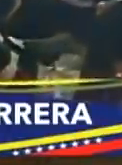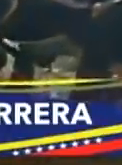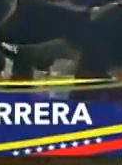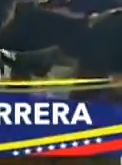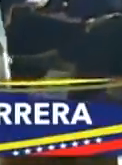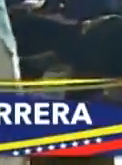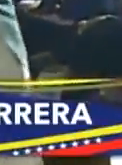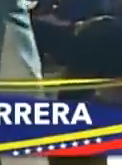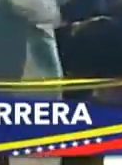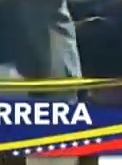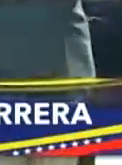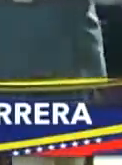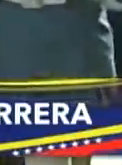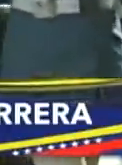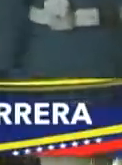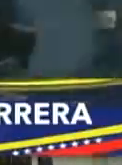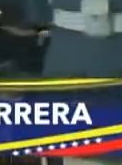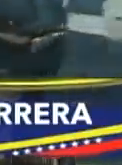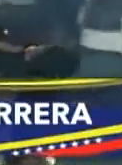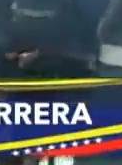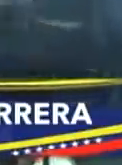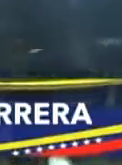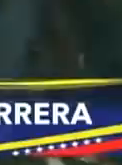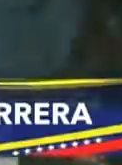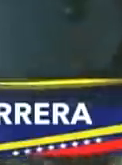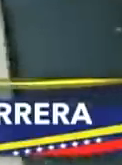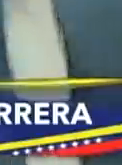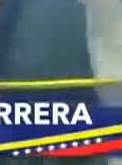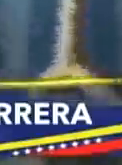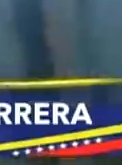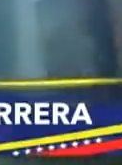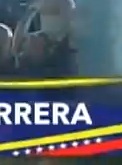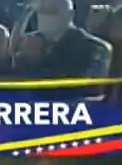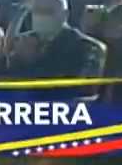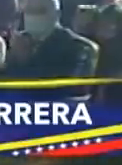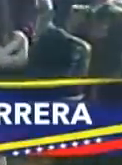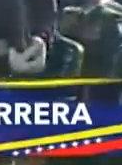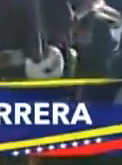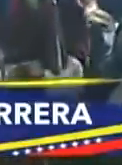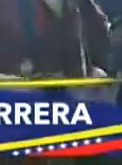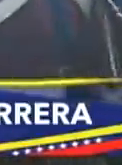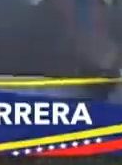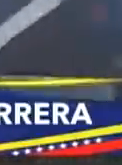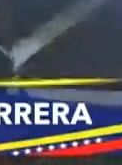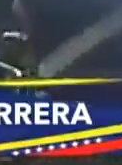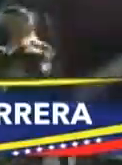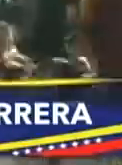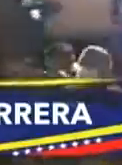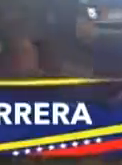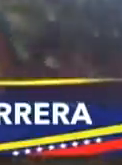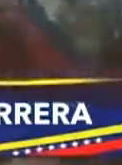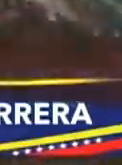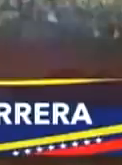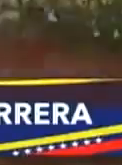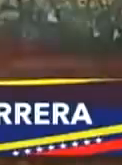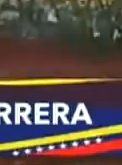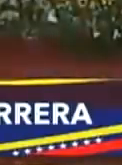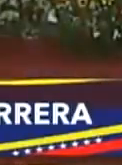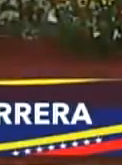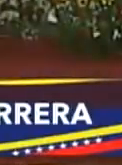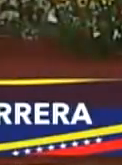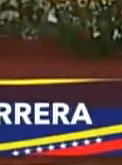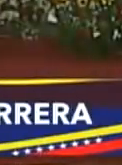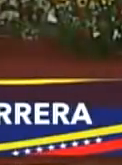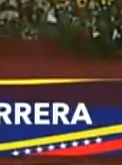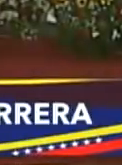de la comunicación, hizo de sus páginas un apostolado. Sería un pecado hablar de la crónica sin